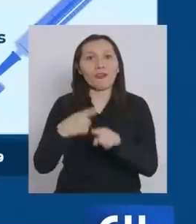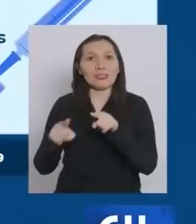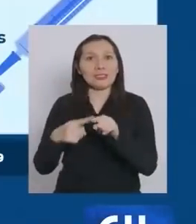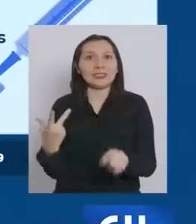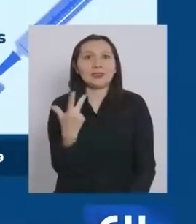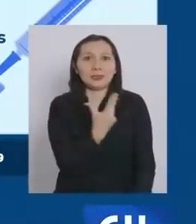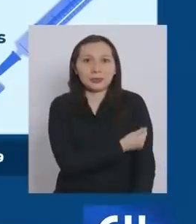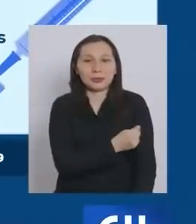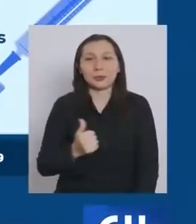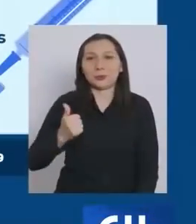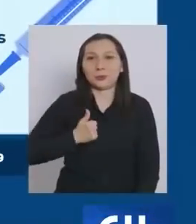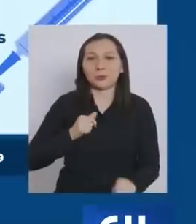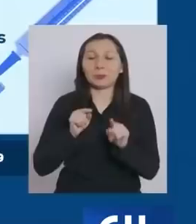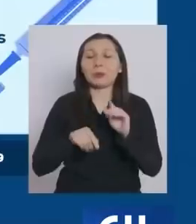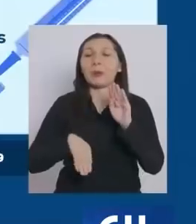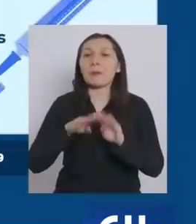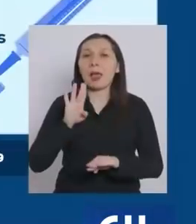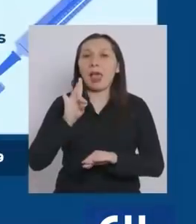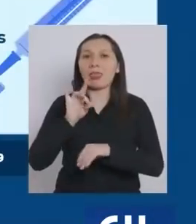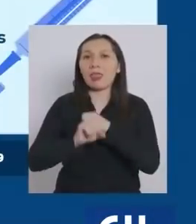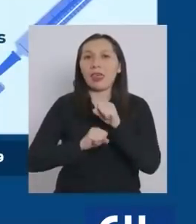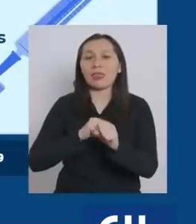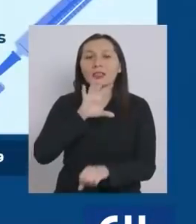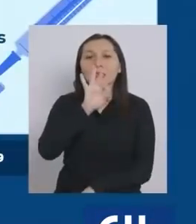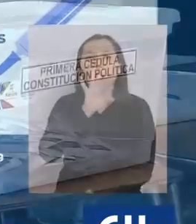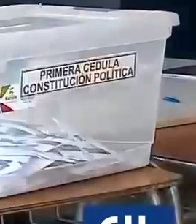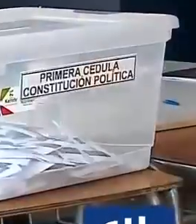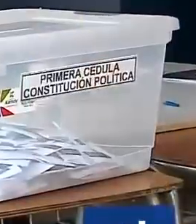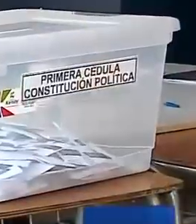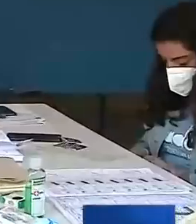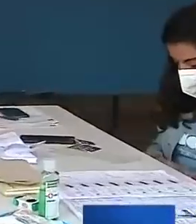dosis, es decir, los mayores de 50 años.